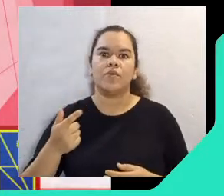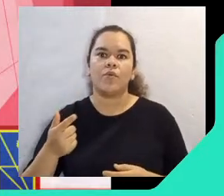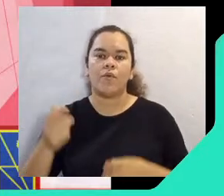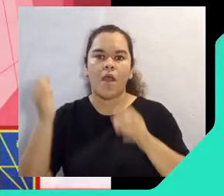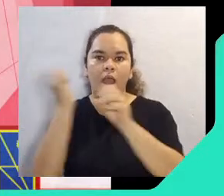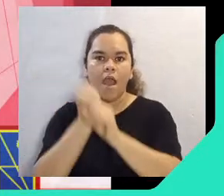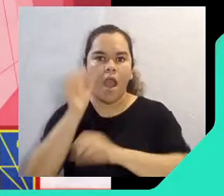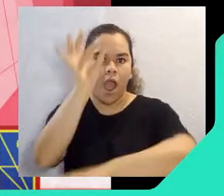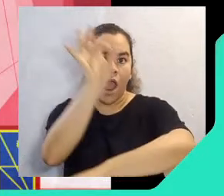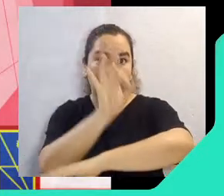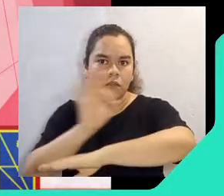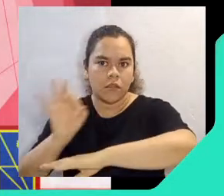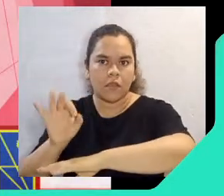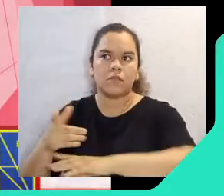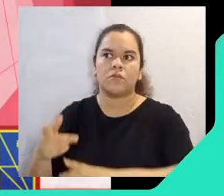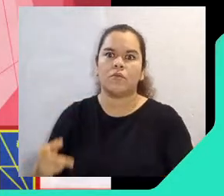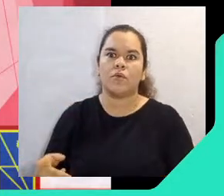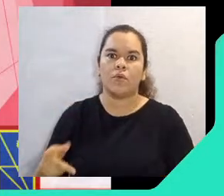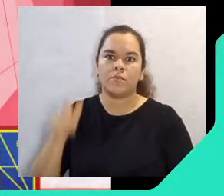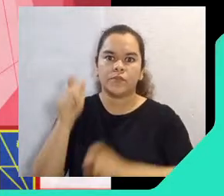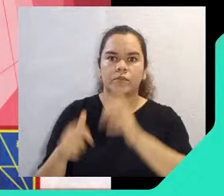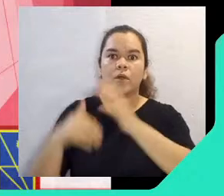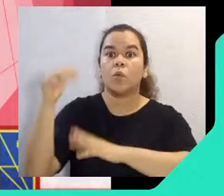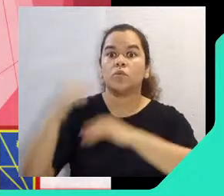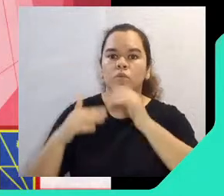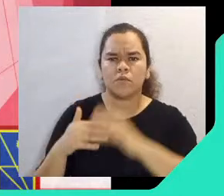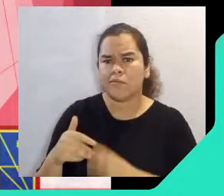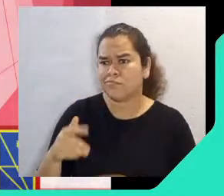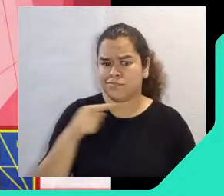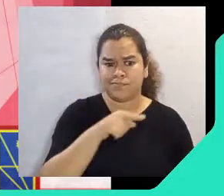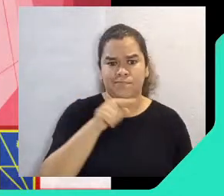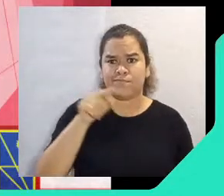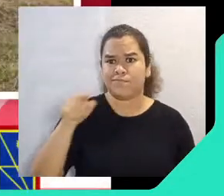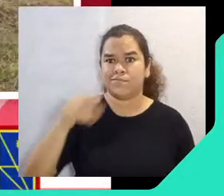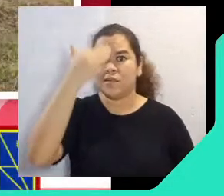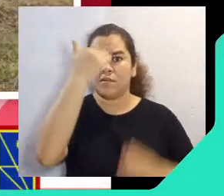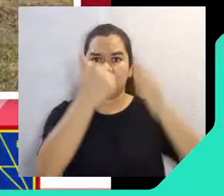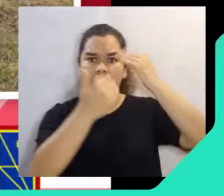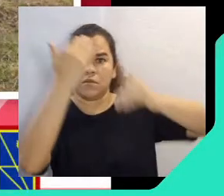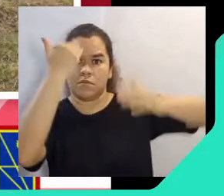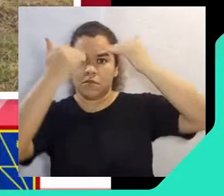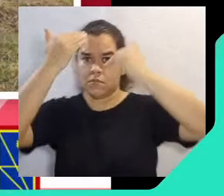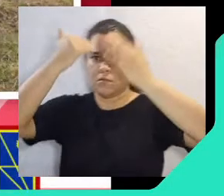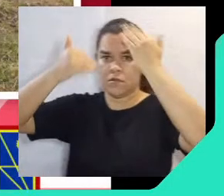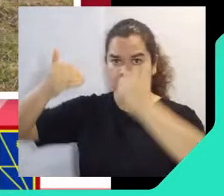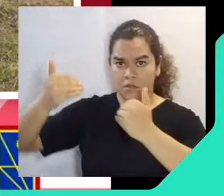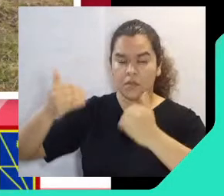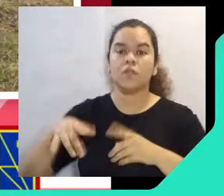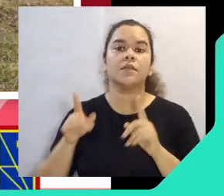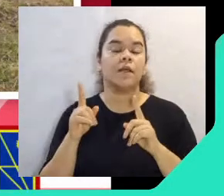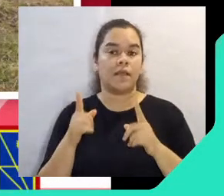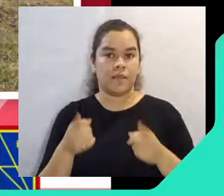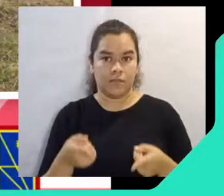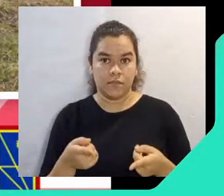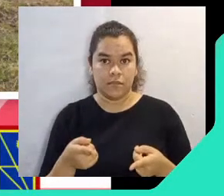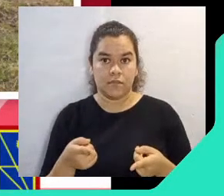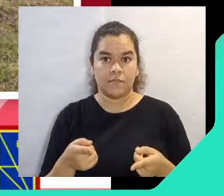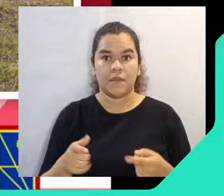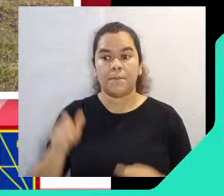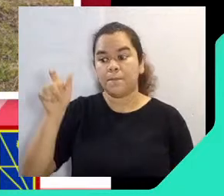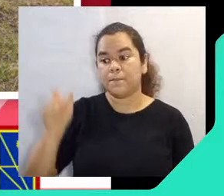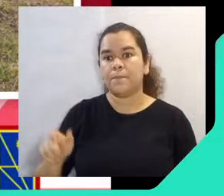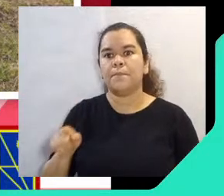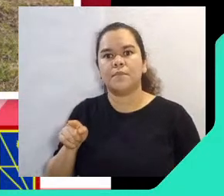ingenieros, inmobiliarias, entre otras. También es importante destacar que el Aerimensor